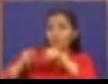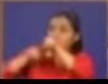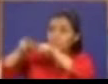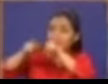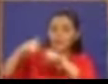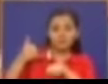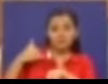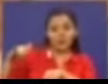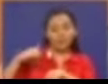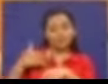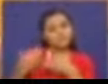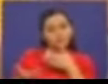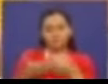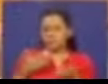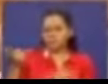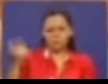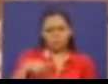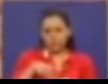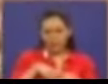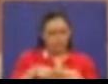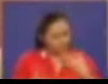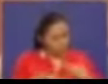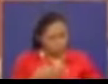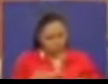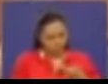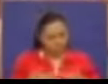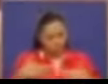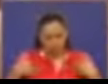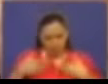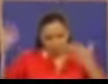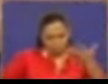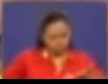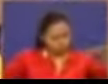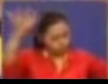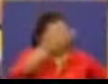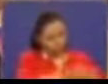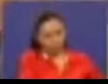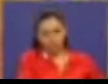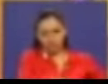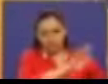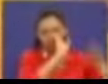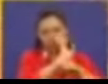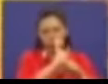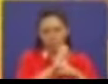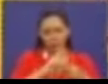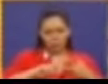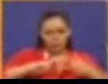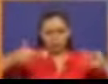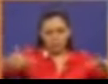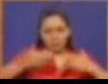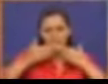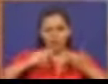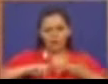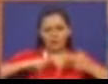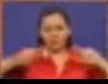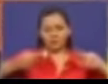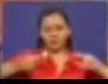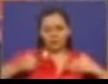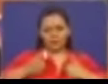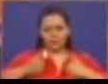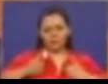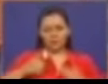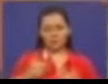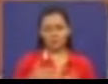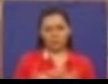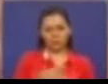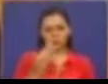sin importarles eso, sin ningún egoísmo, todo el apoyo a compañeros para que mejoren su ganadería. Muchas gracias a Paraguay, país hermano